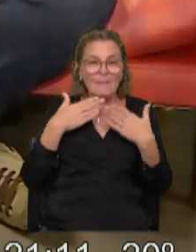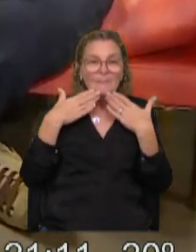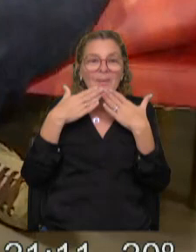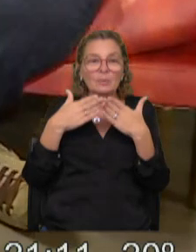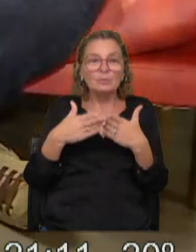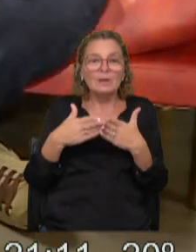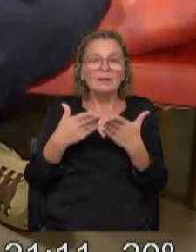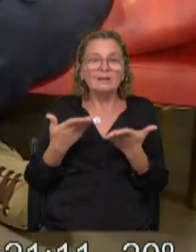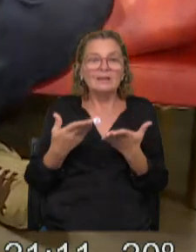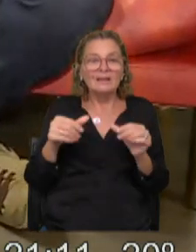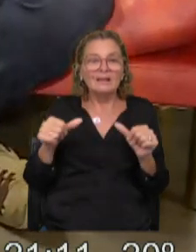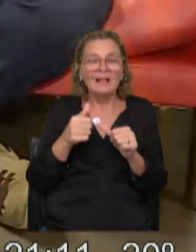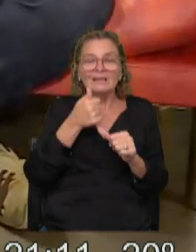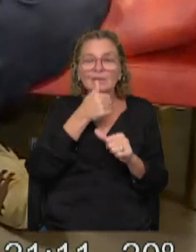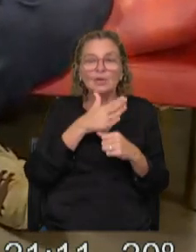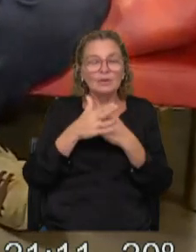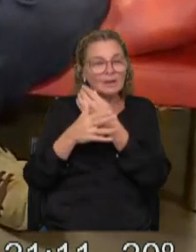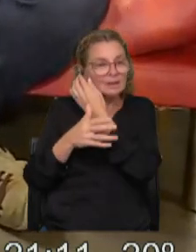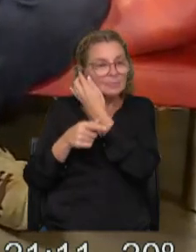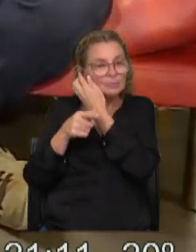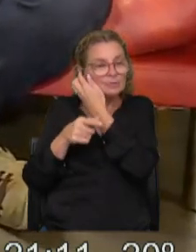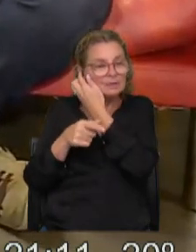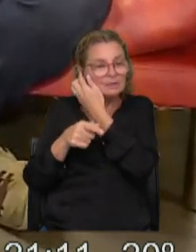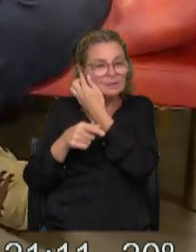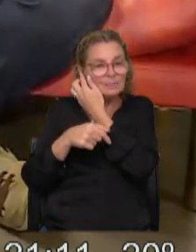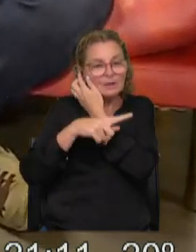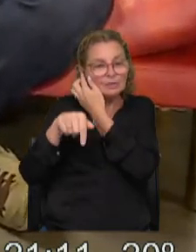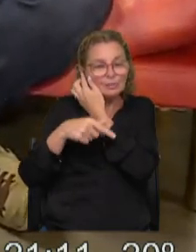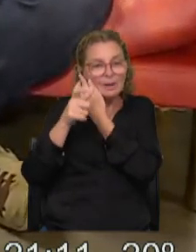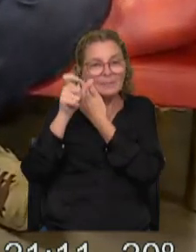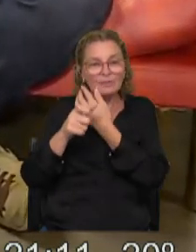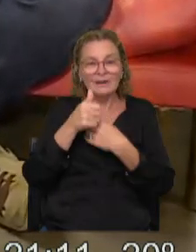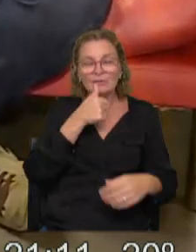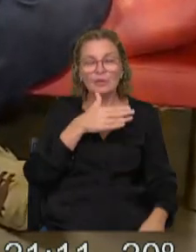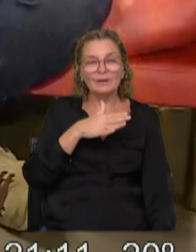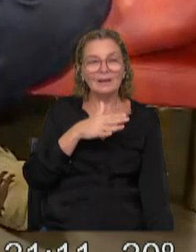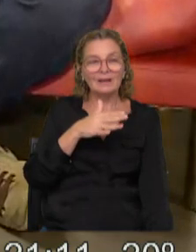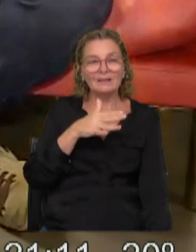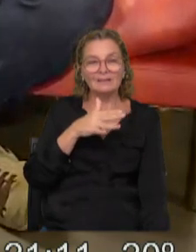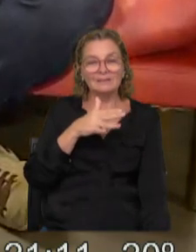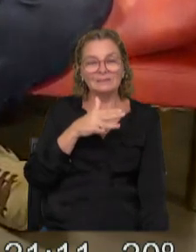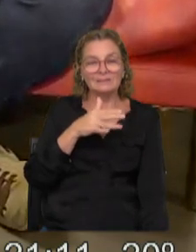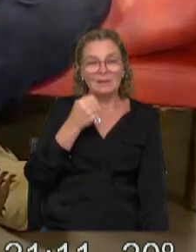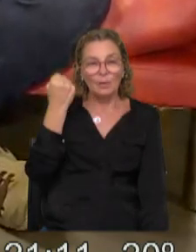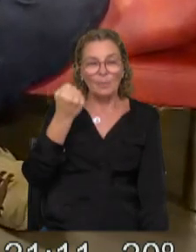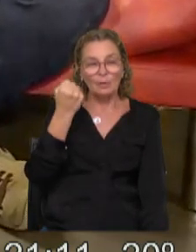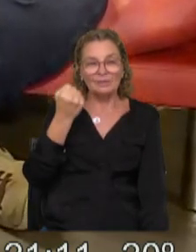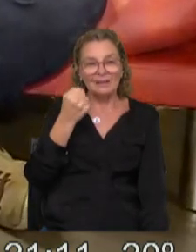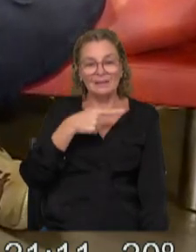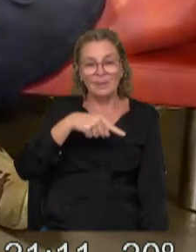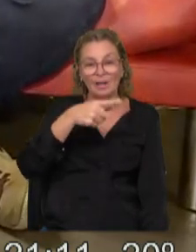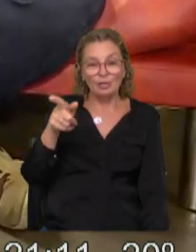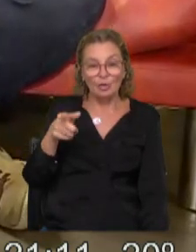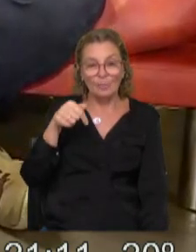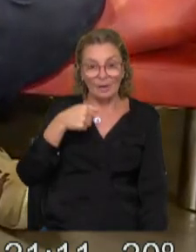preguntarles qué las hace históricas, ¿no? Para ustedes y para el público. Históricas las tiene que hacer que sean importantes para ustedes y para el